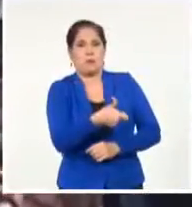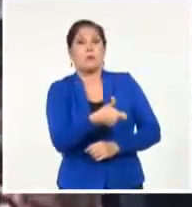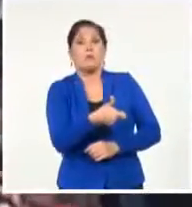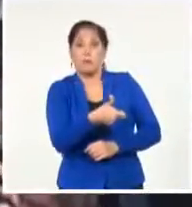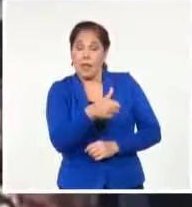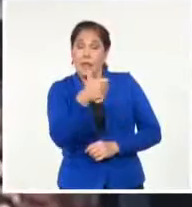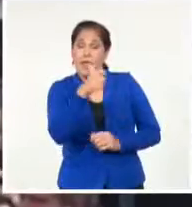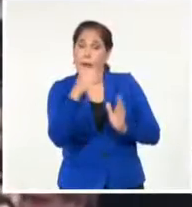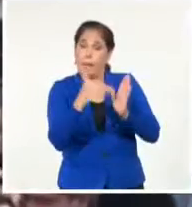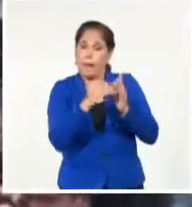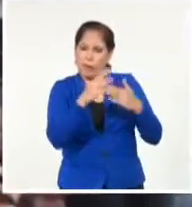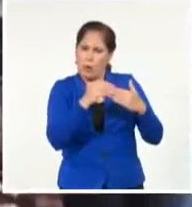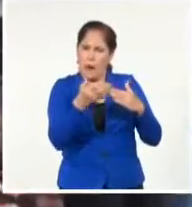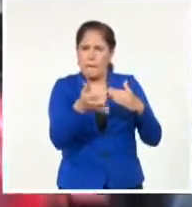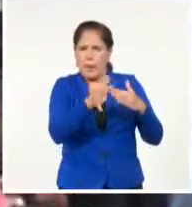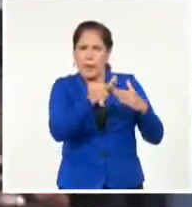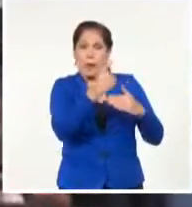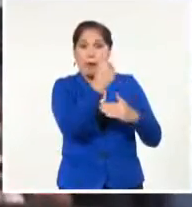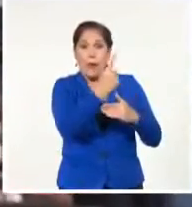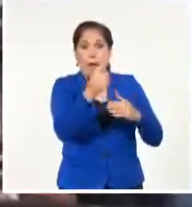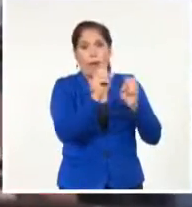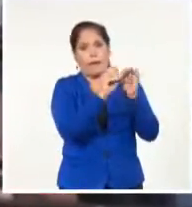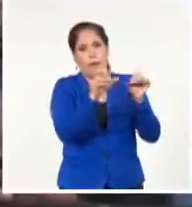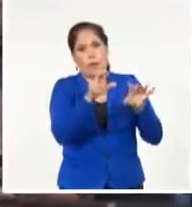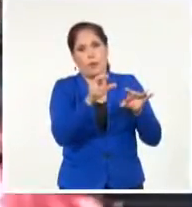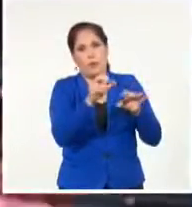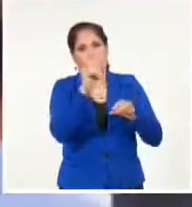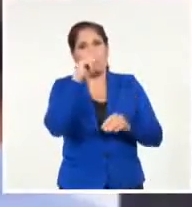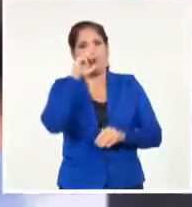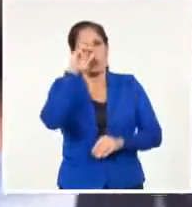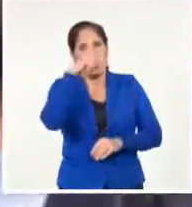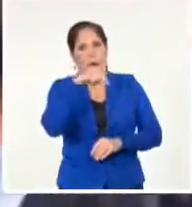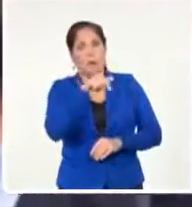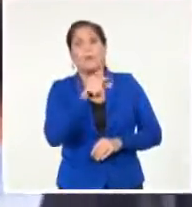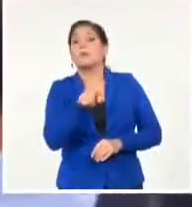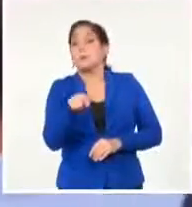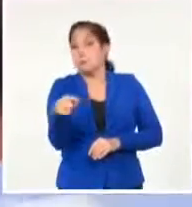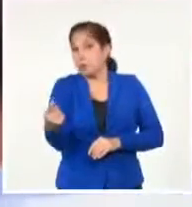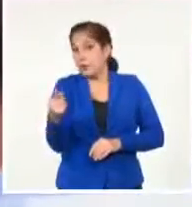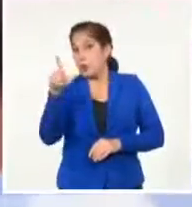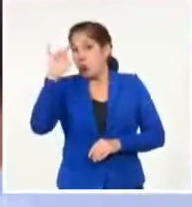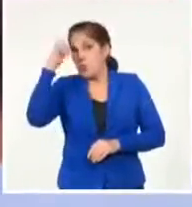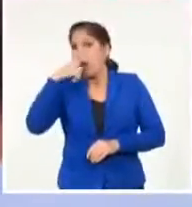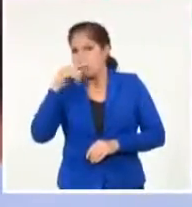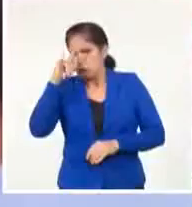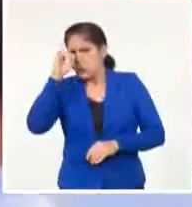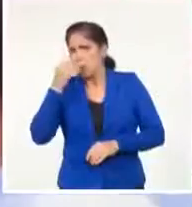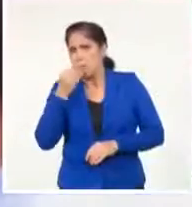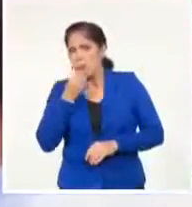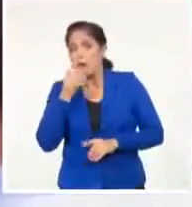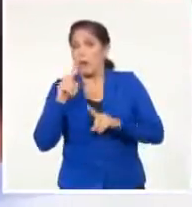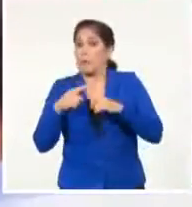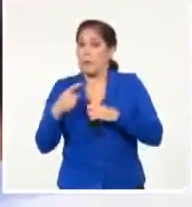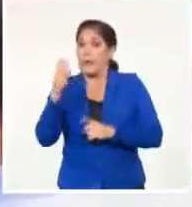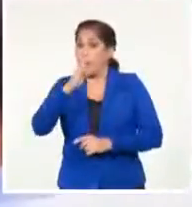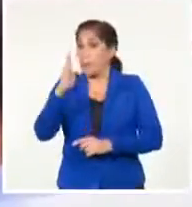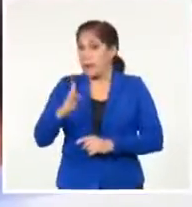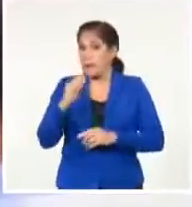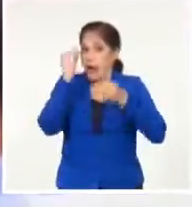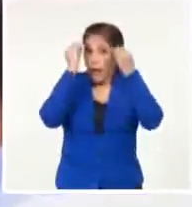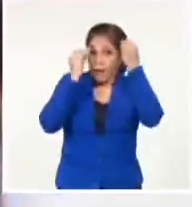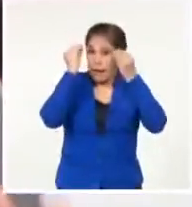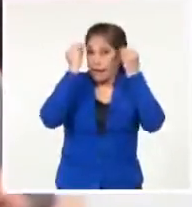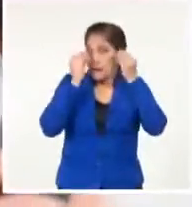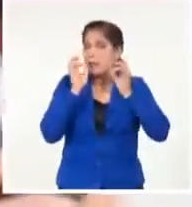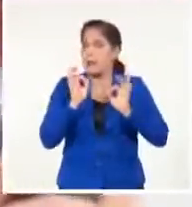unos $10.000 por cada divulgación. El fallo fue adoptado en un análisis de la coalición Brasil de la